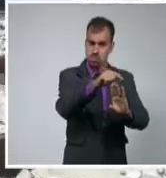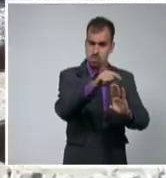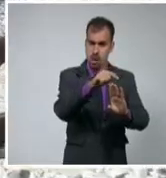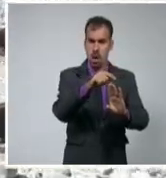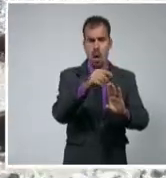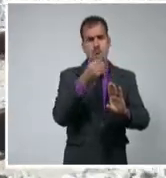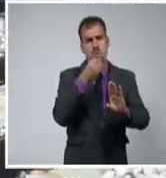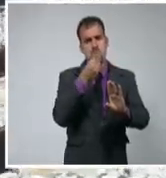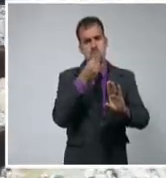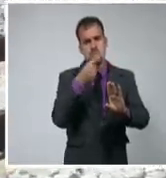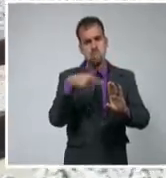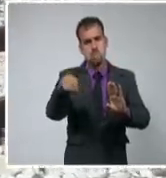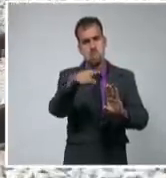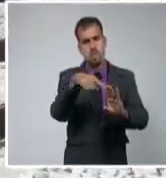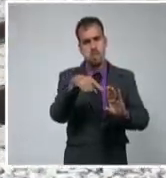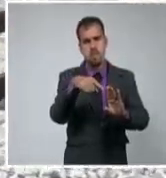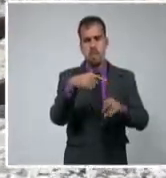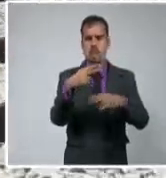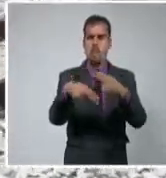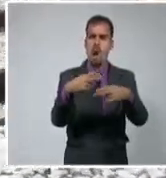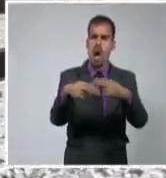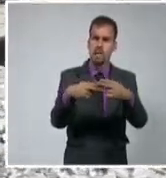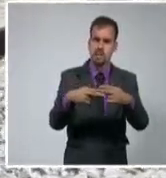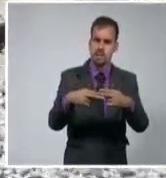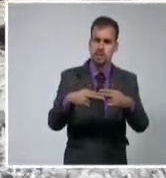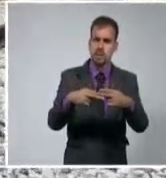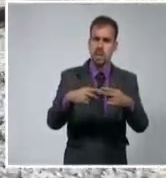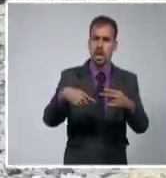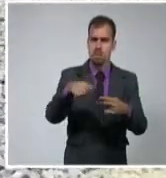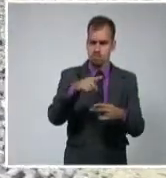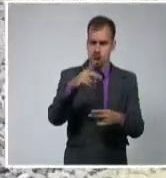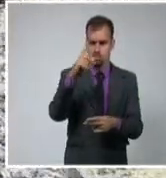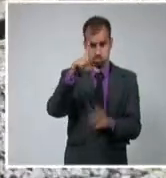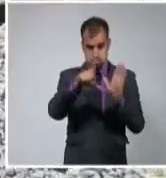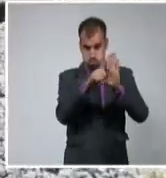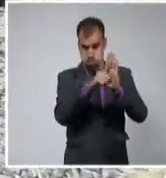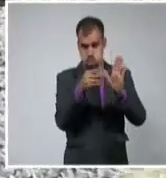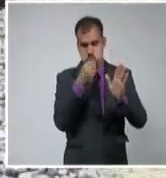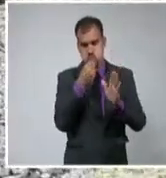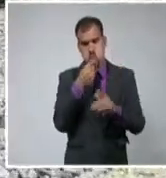derecho de establecer el recurso de casación que la ley autoriza ante el Tribunal Supremo Popular.